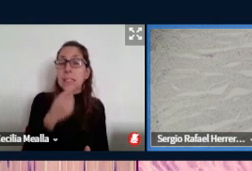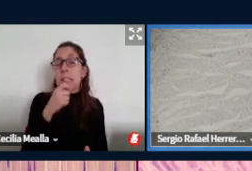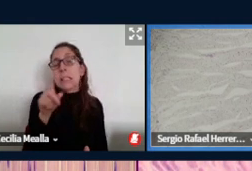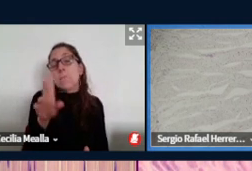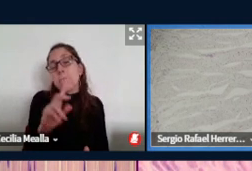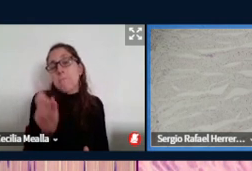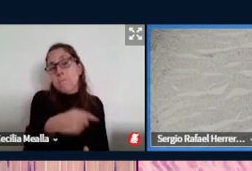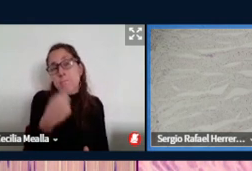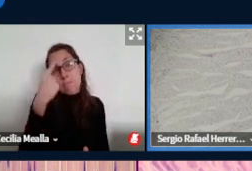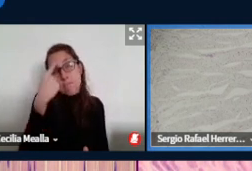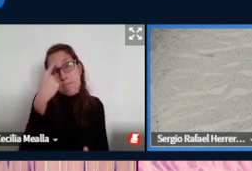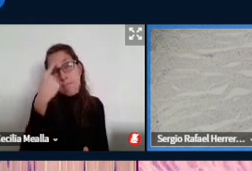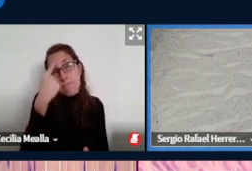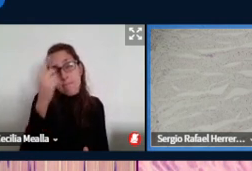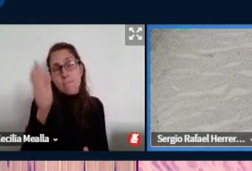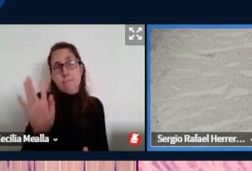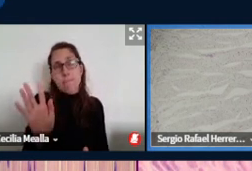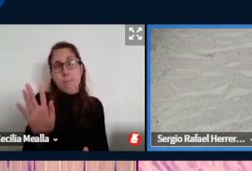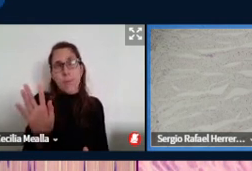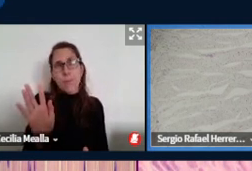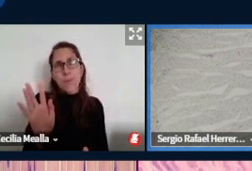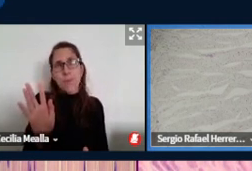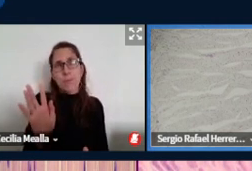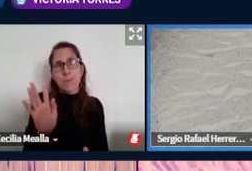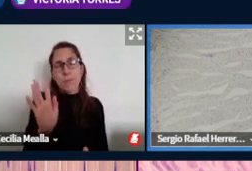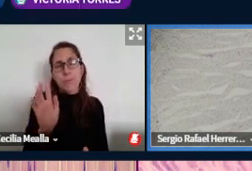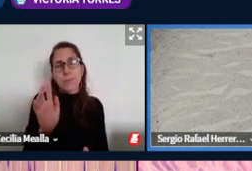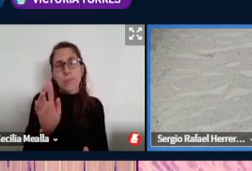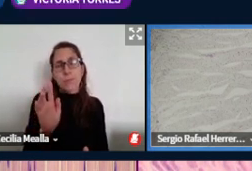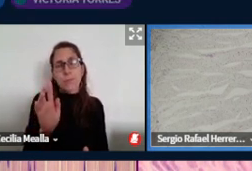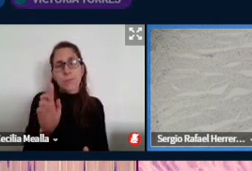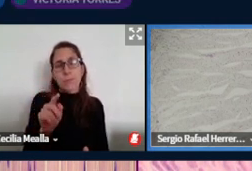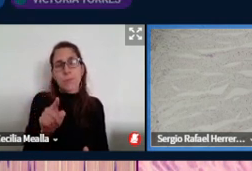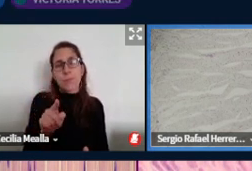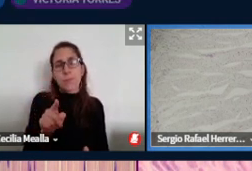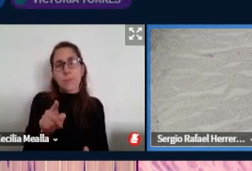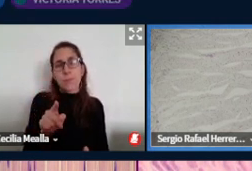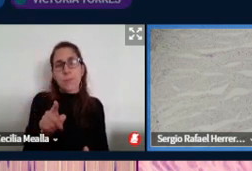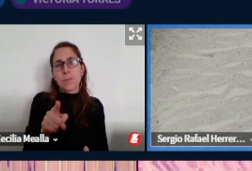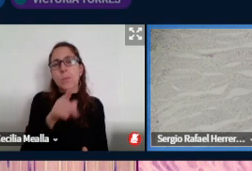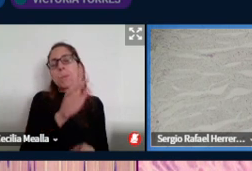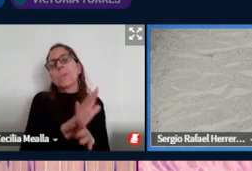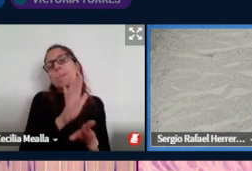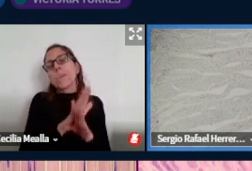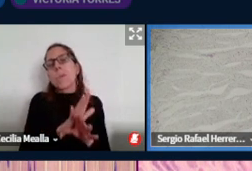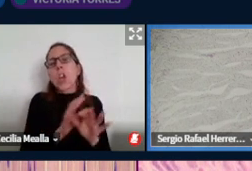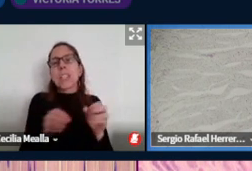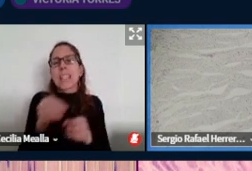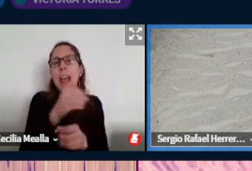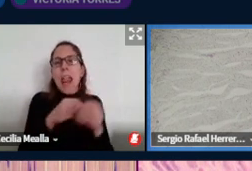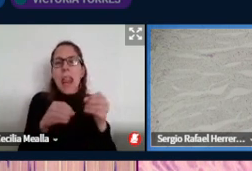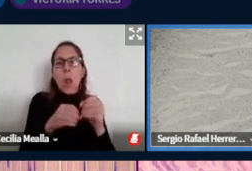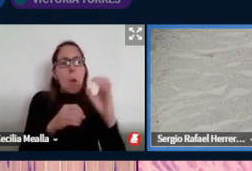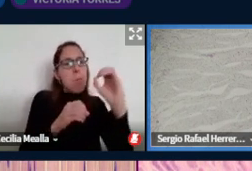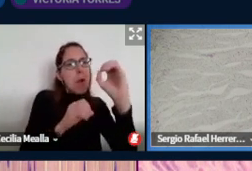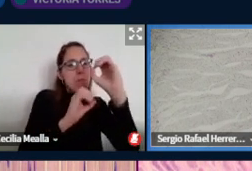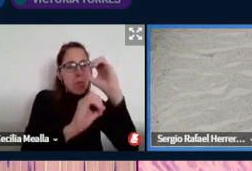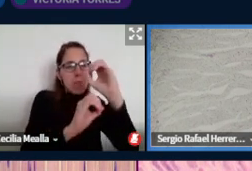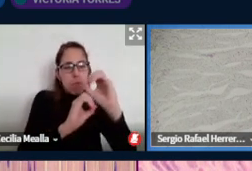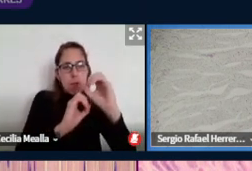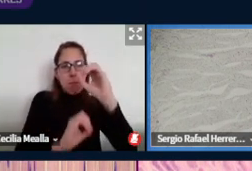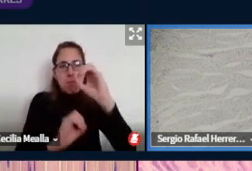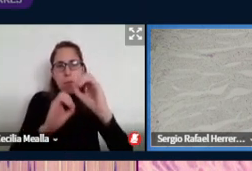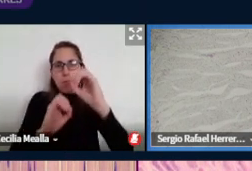imaginar que son, ¿cómo es? Todo eso largo que vemos de una célula, son varias células, una al lado de la